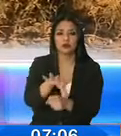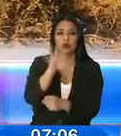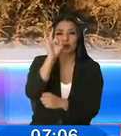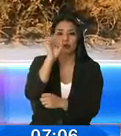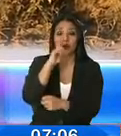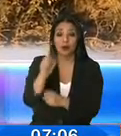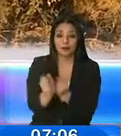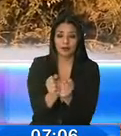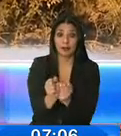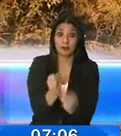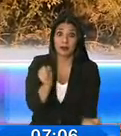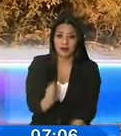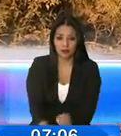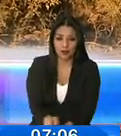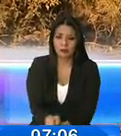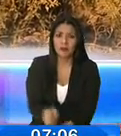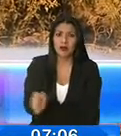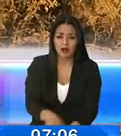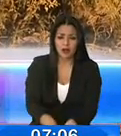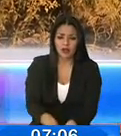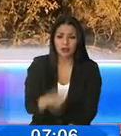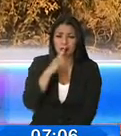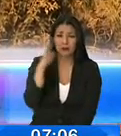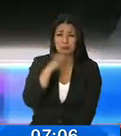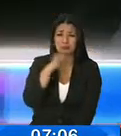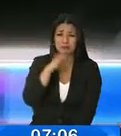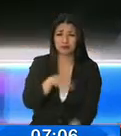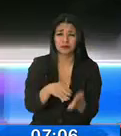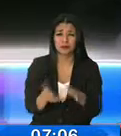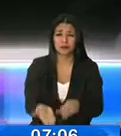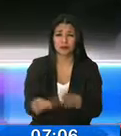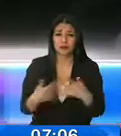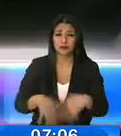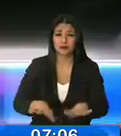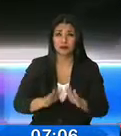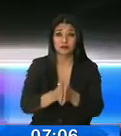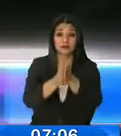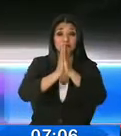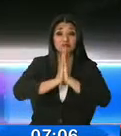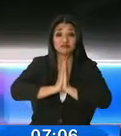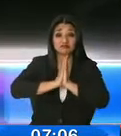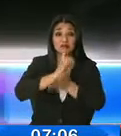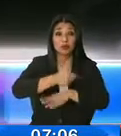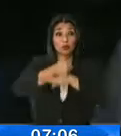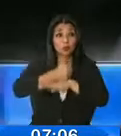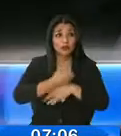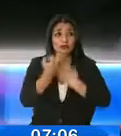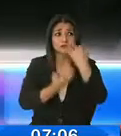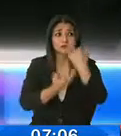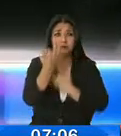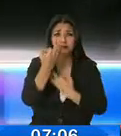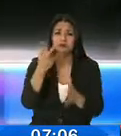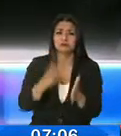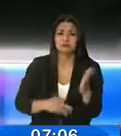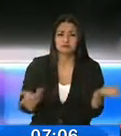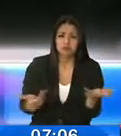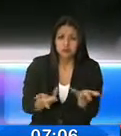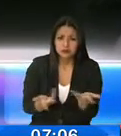amarrado de pies y manos y en proceso de descomposición y exigen a las autoridades que nos den una explicación clínica